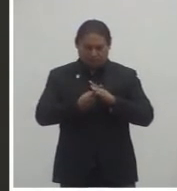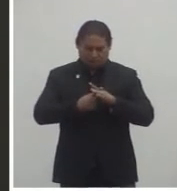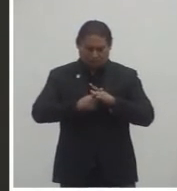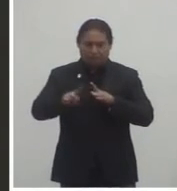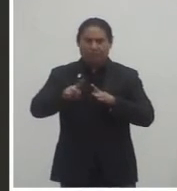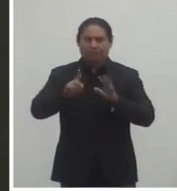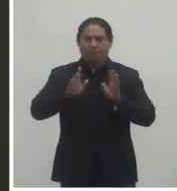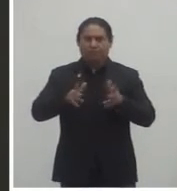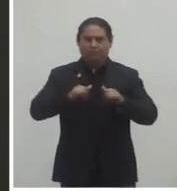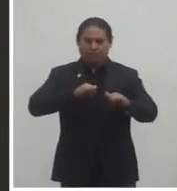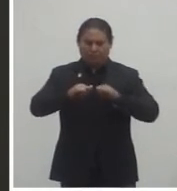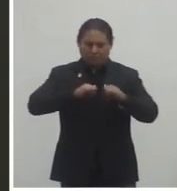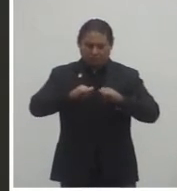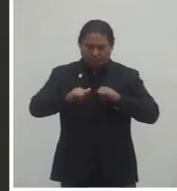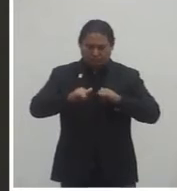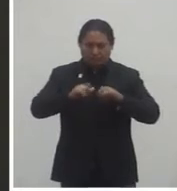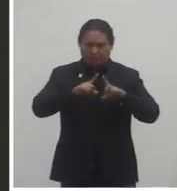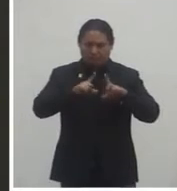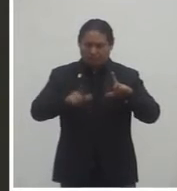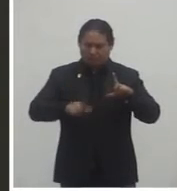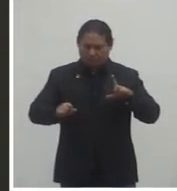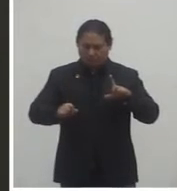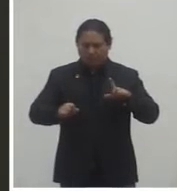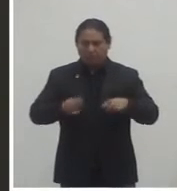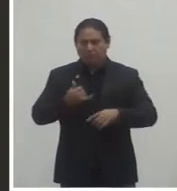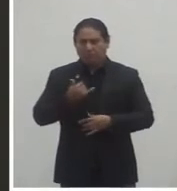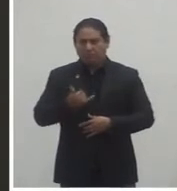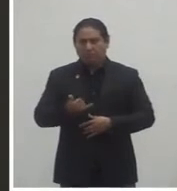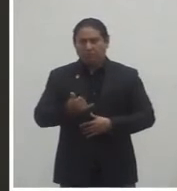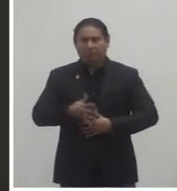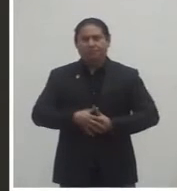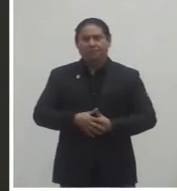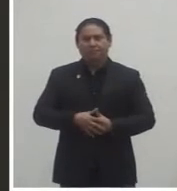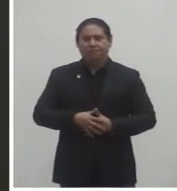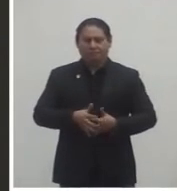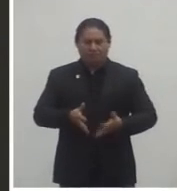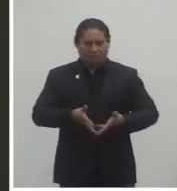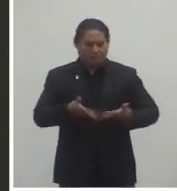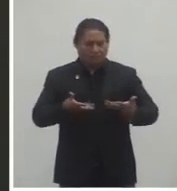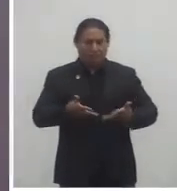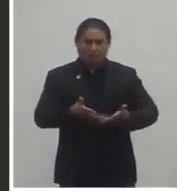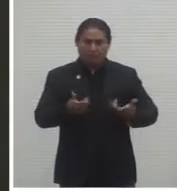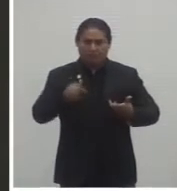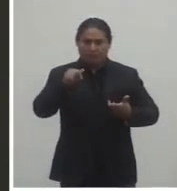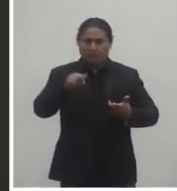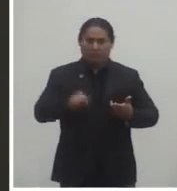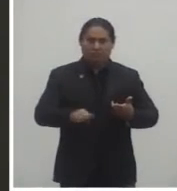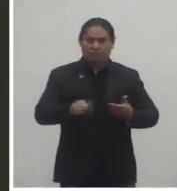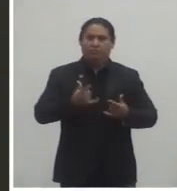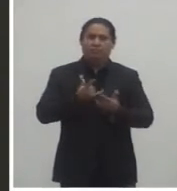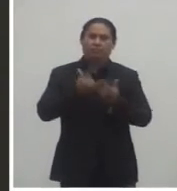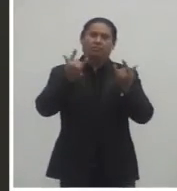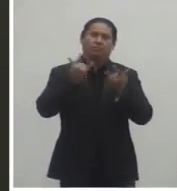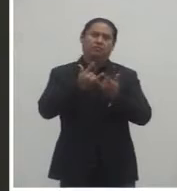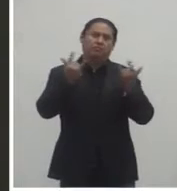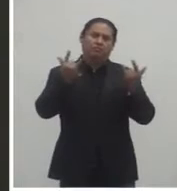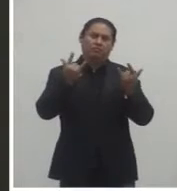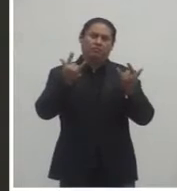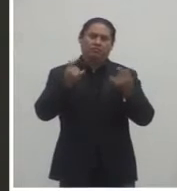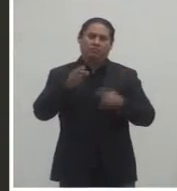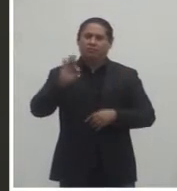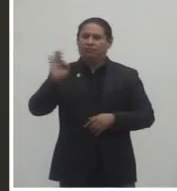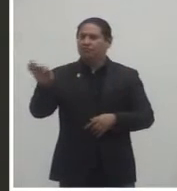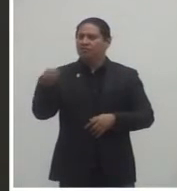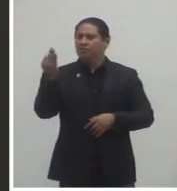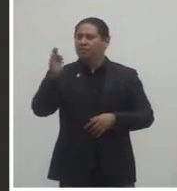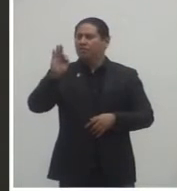nacional y que además en nuestra tierra se inicia la historia del